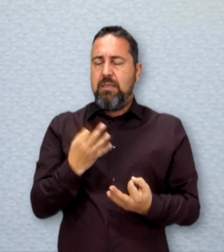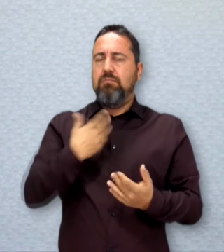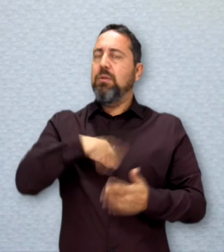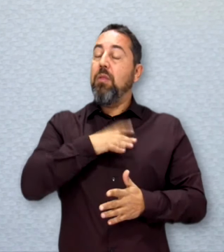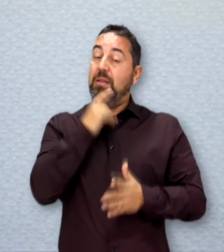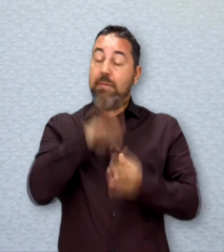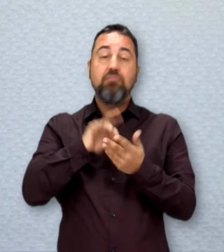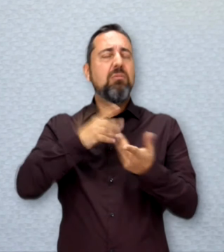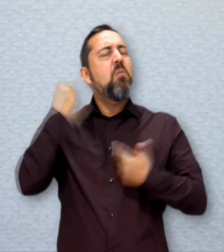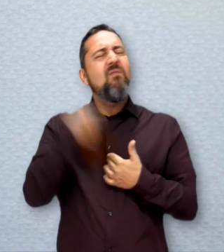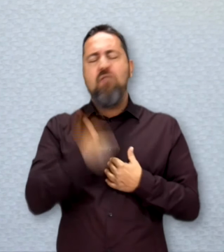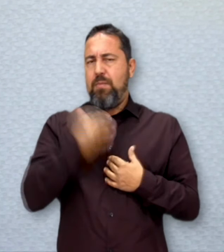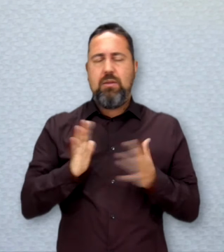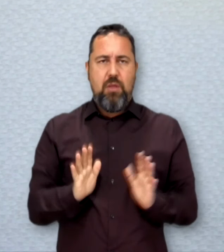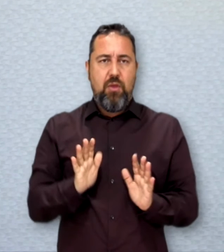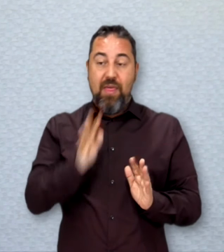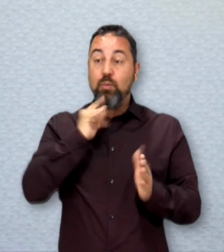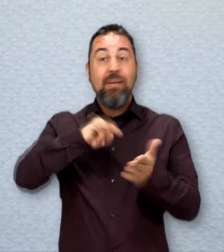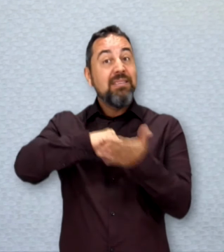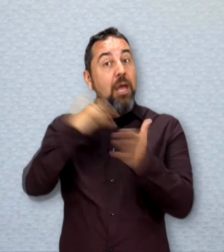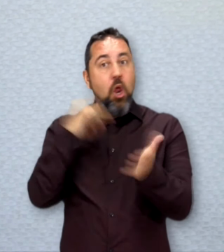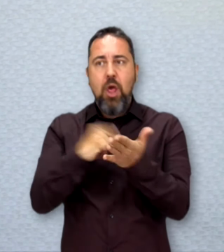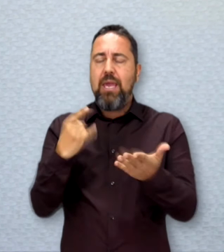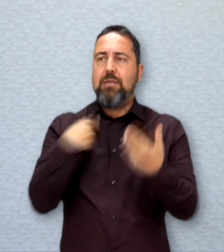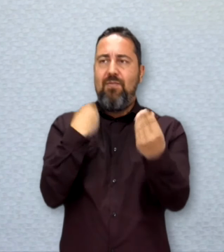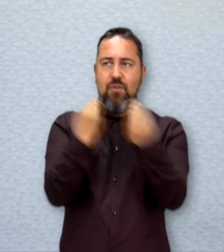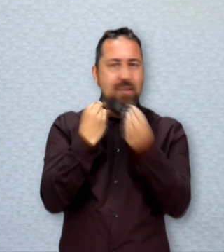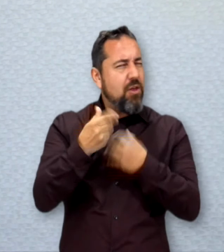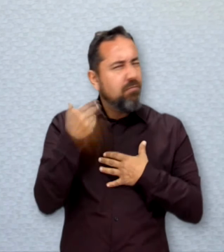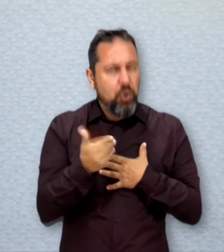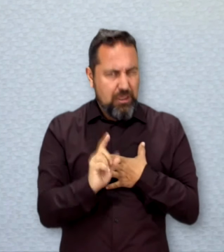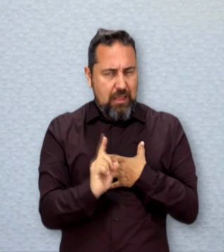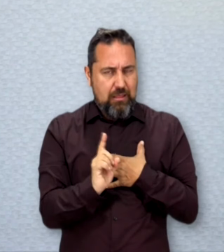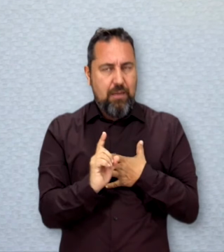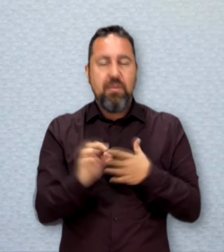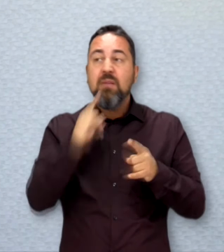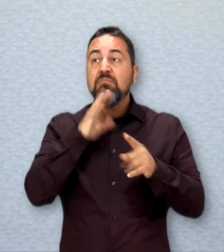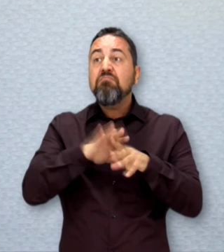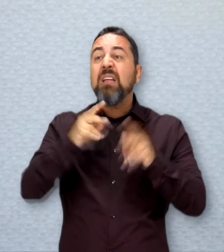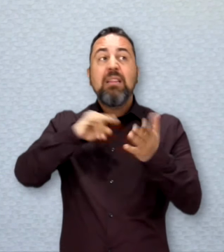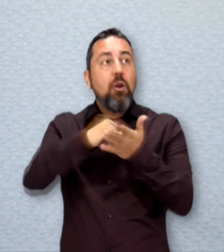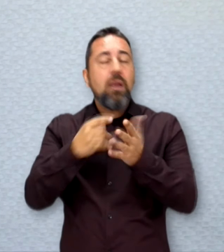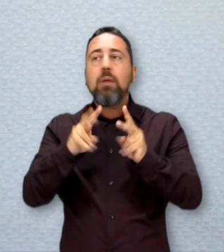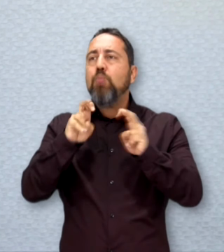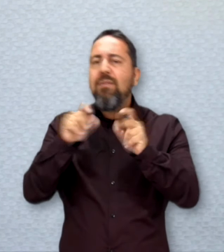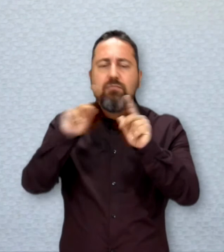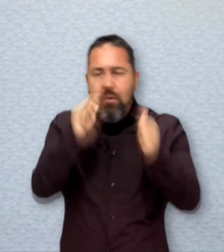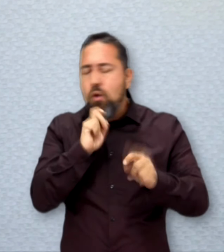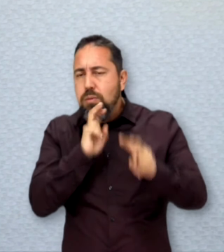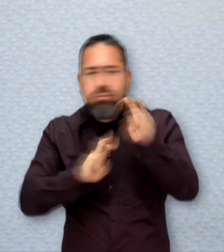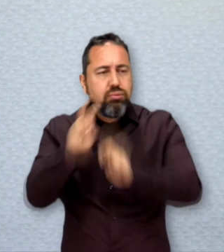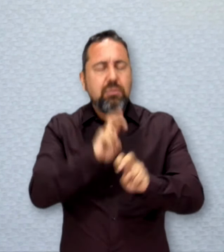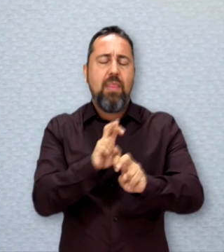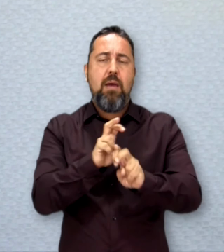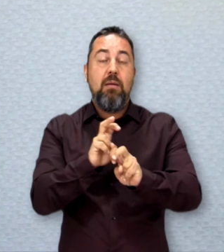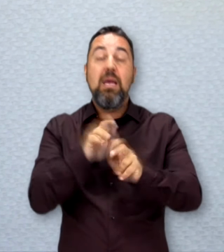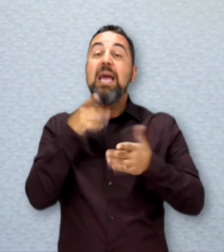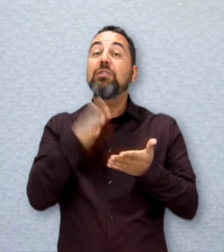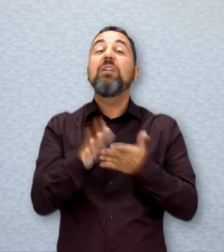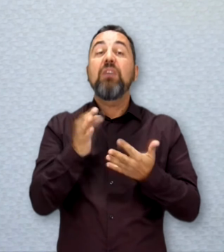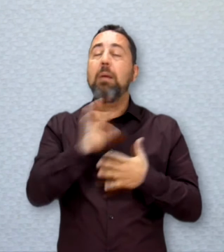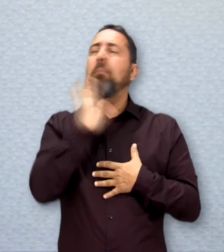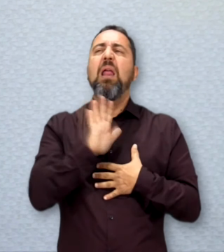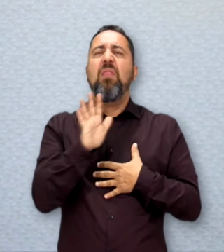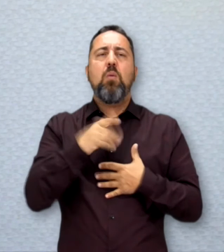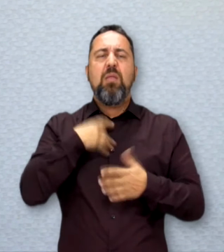la formación es una pieza fundamental. Las nuevas tecnologías, los idiomas, nuevas fórmulas de empleo, son